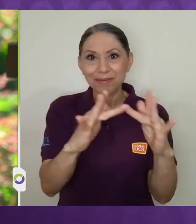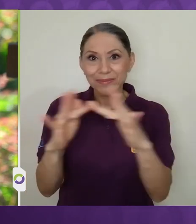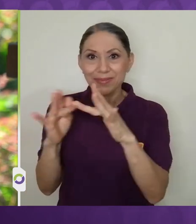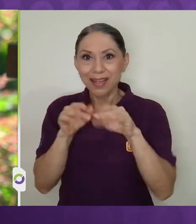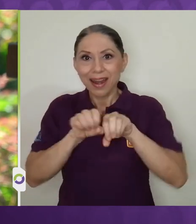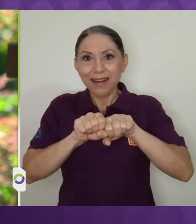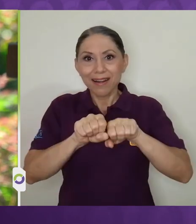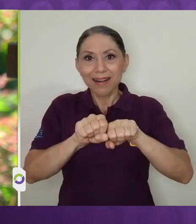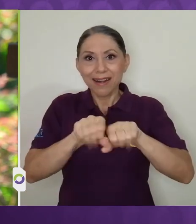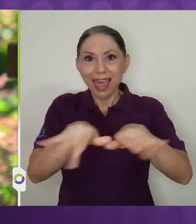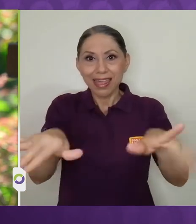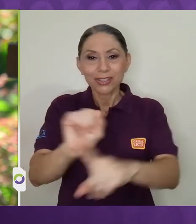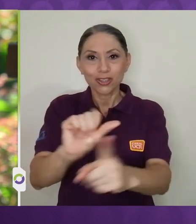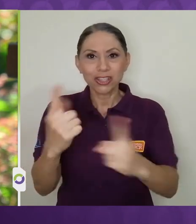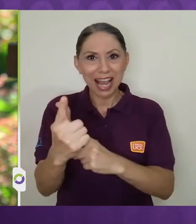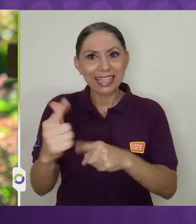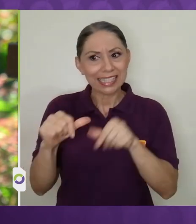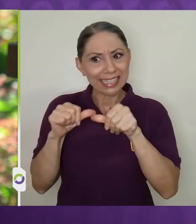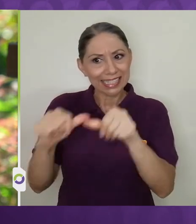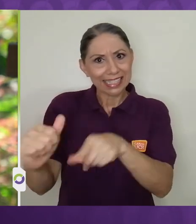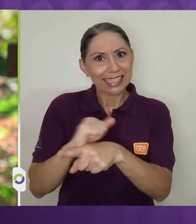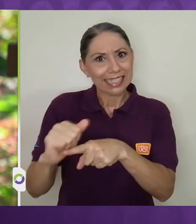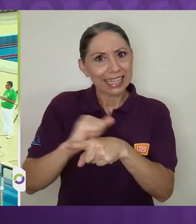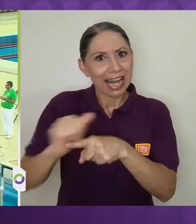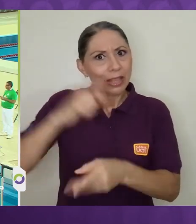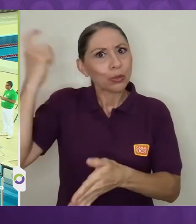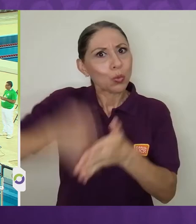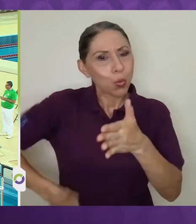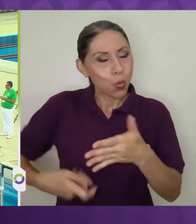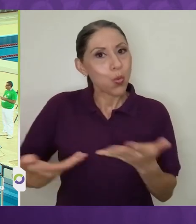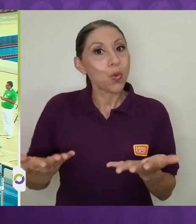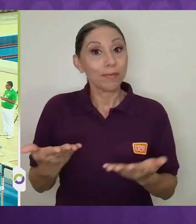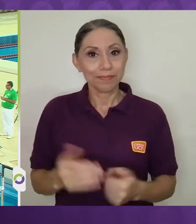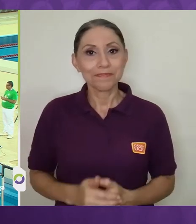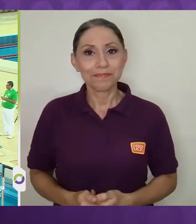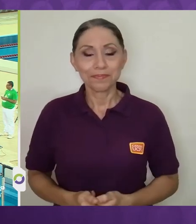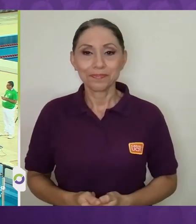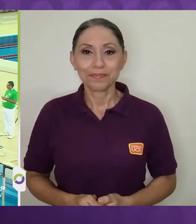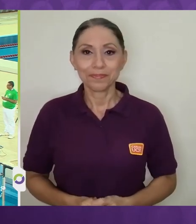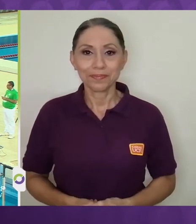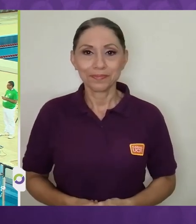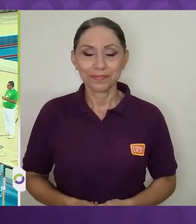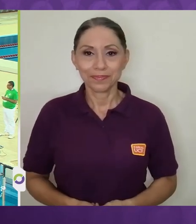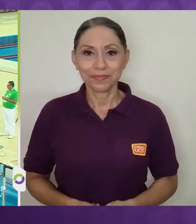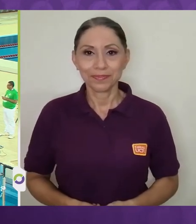sociales, pero ahí veo que siguen entrenando y poniéndole duro, entonces.